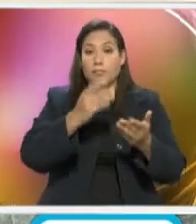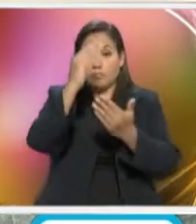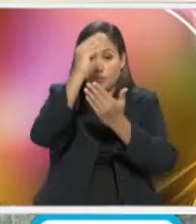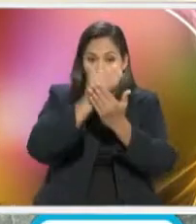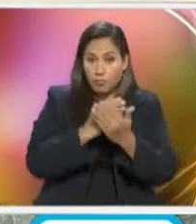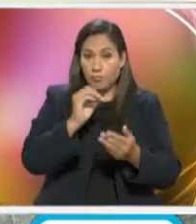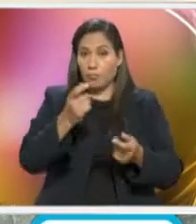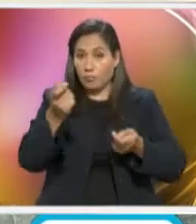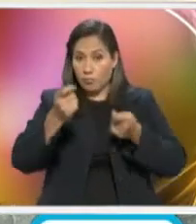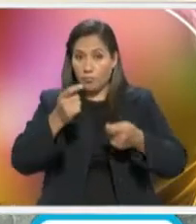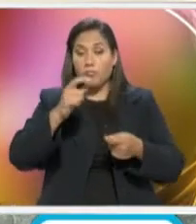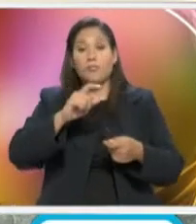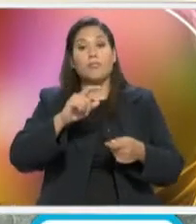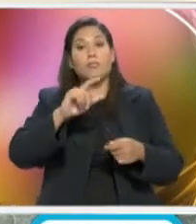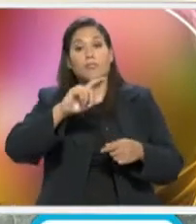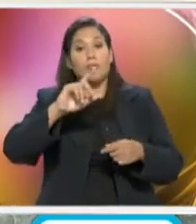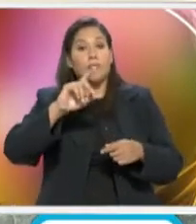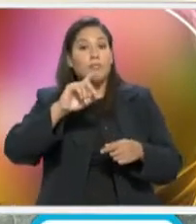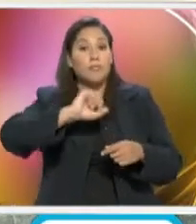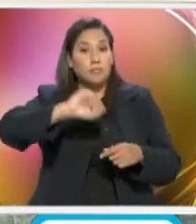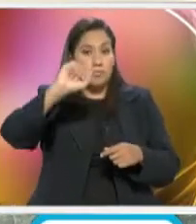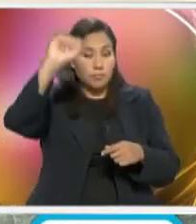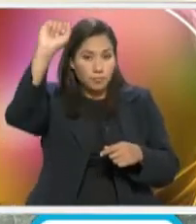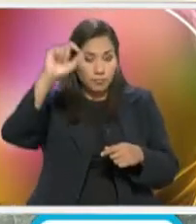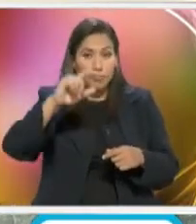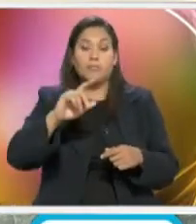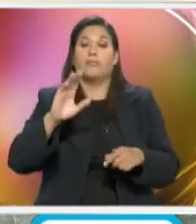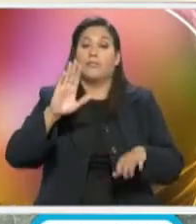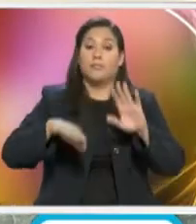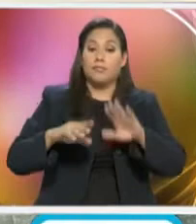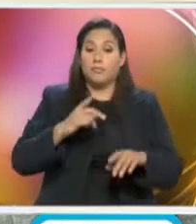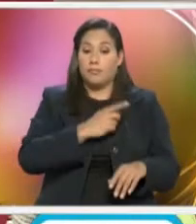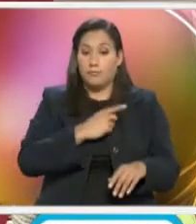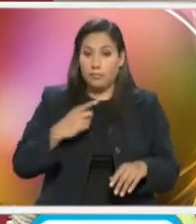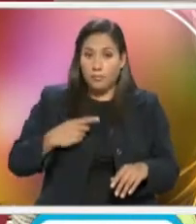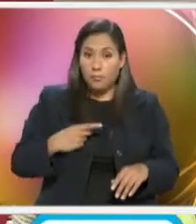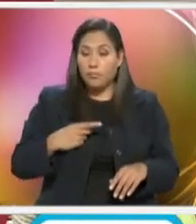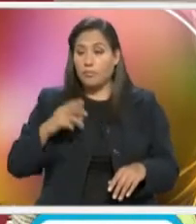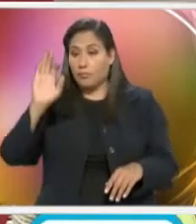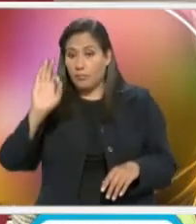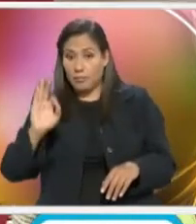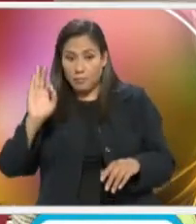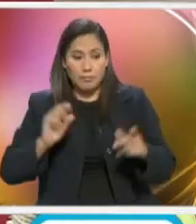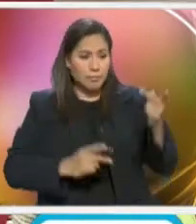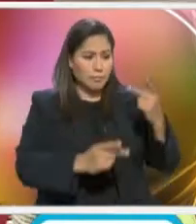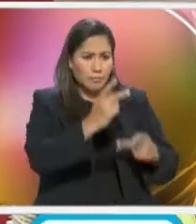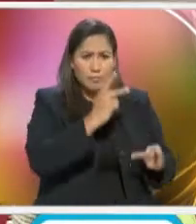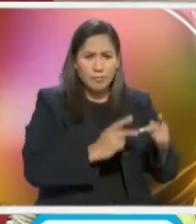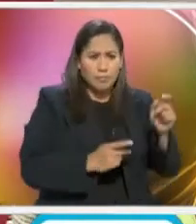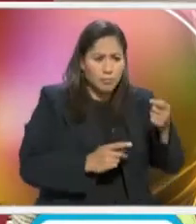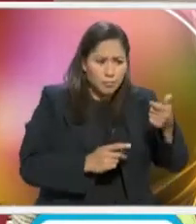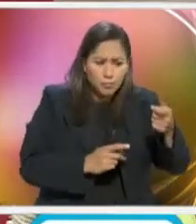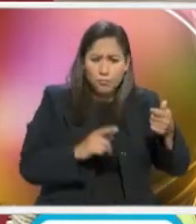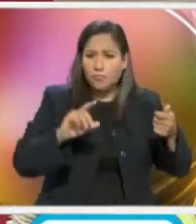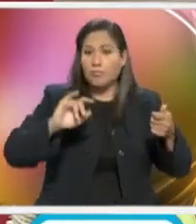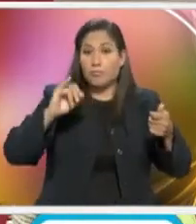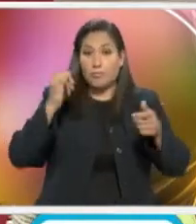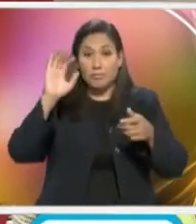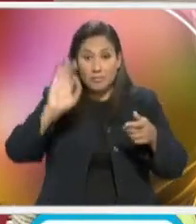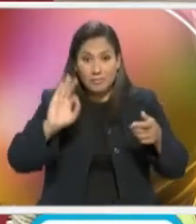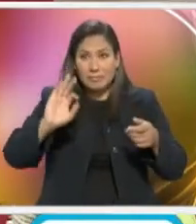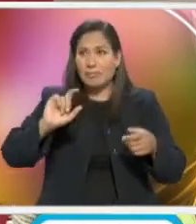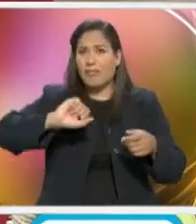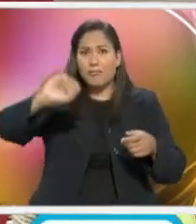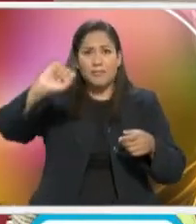en vez de dispararse hasta... Llegó un momento en que era más la deuda de los intereses que del préstamo en sí. Por supuesto. Claro. Por supuesto. Entonces, viendo esto,